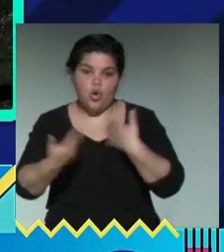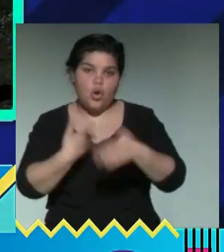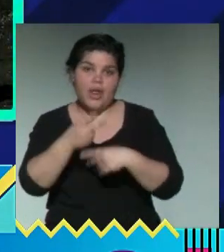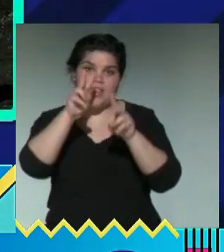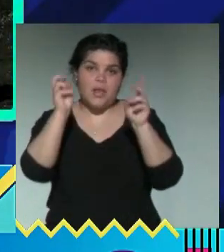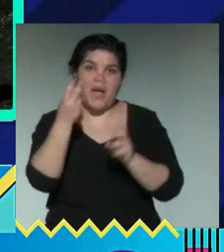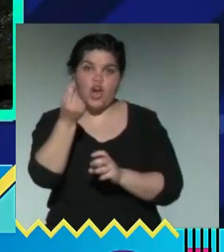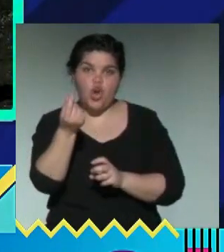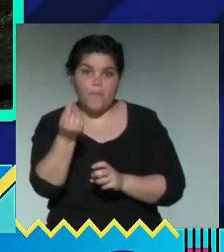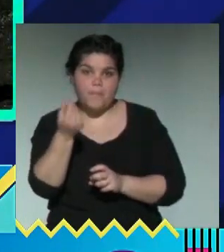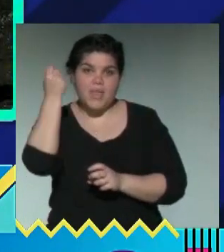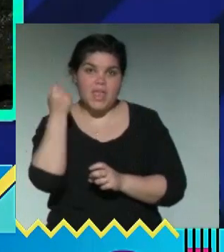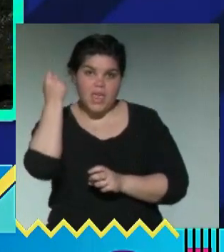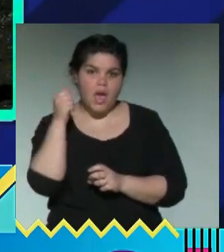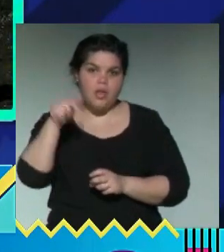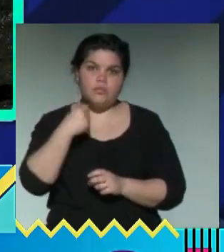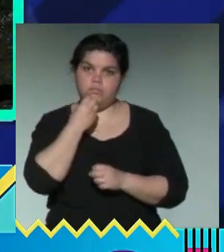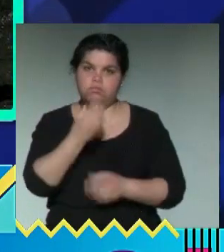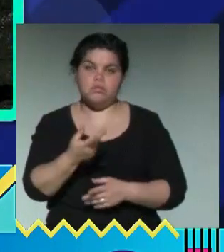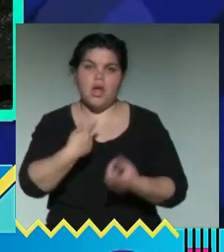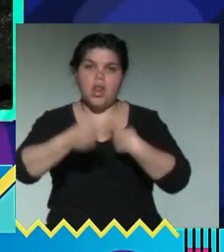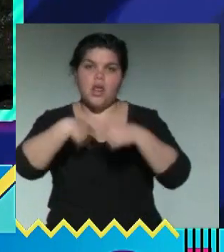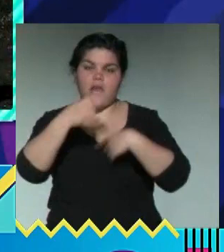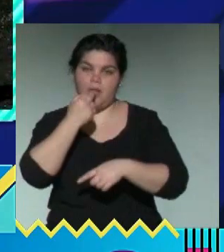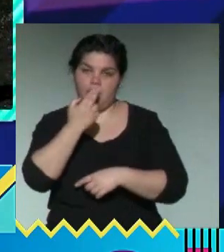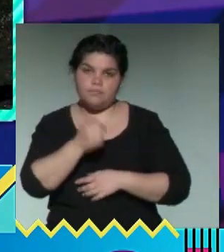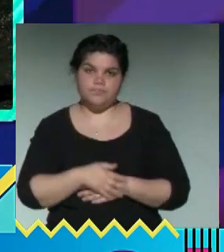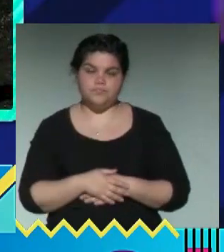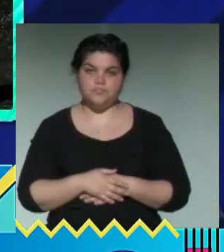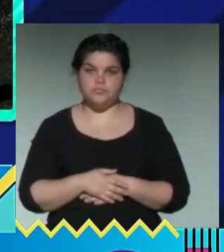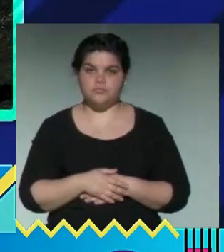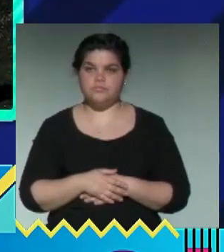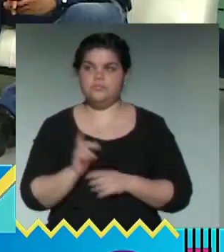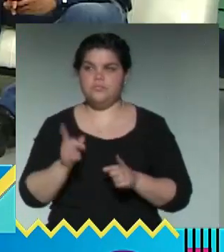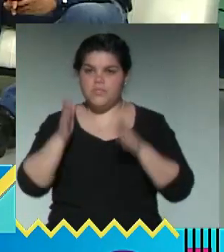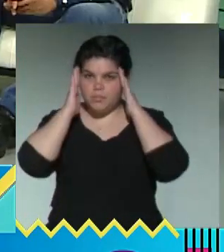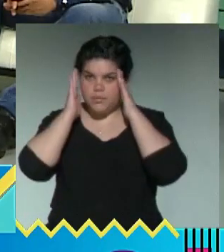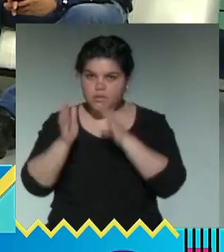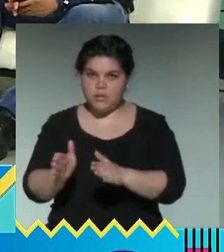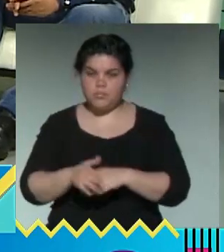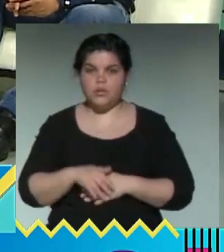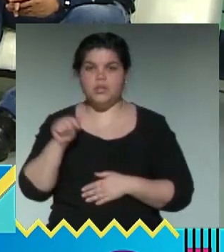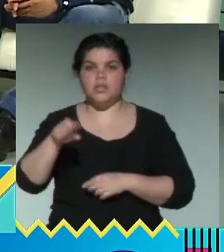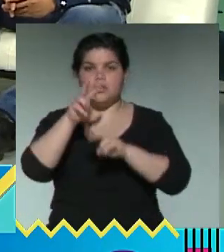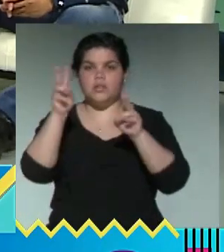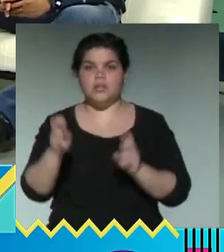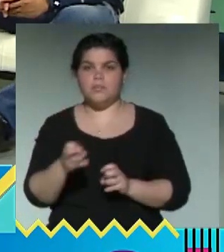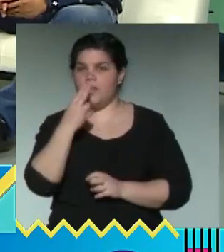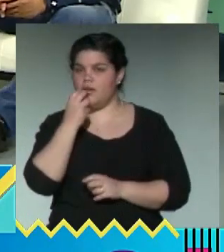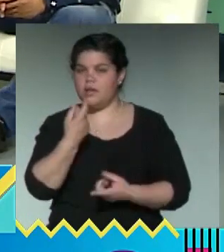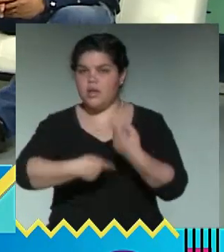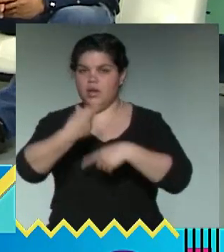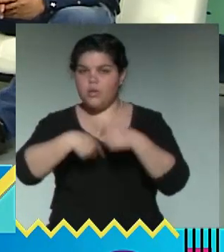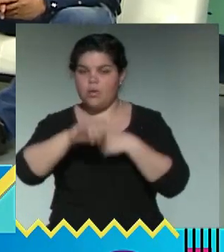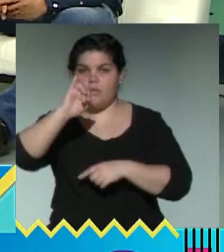es la energía y financiar y propulsar todo esto. Sí, por ahí cuando pensamos así en energías renovables, hay energías de